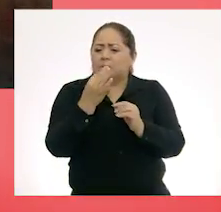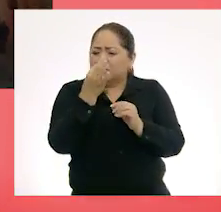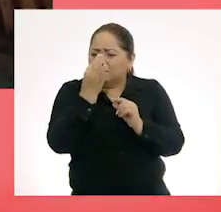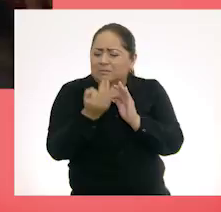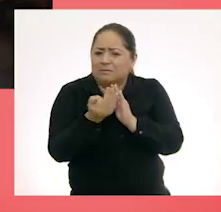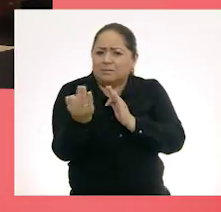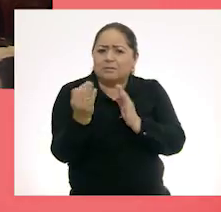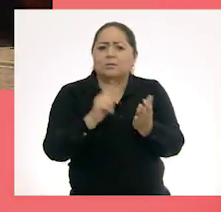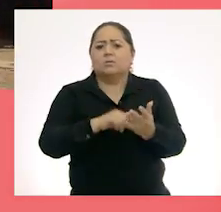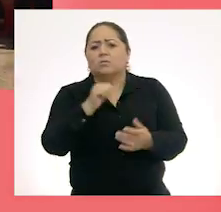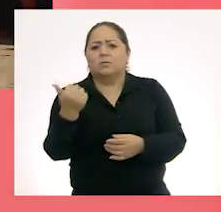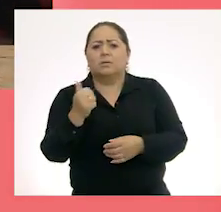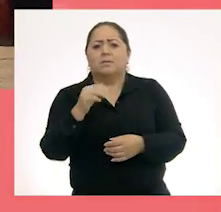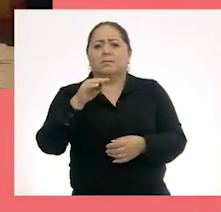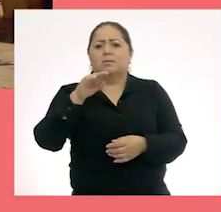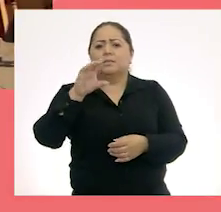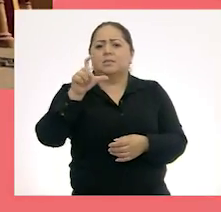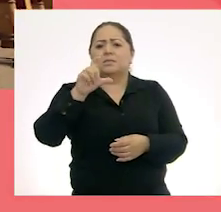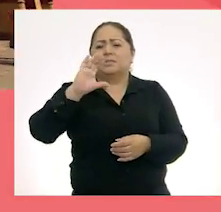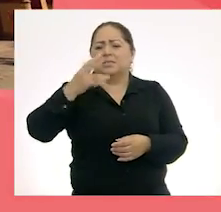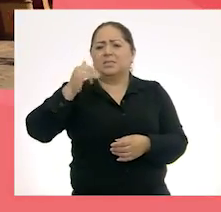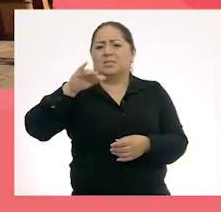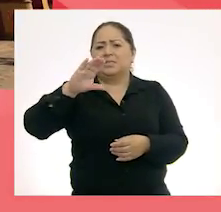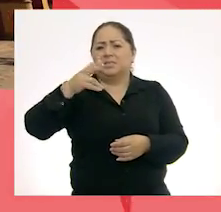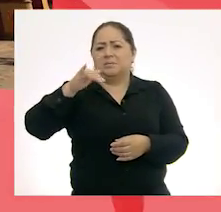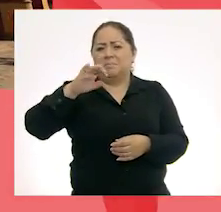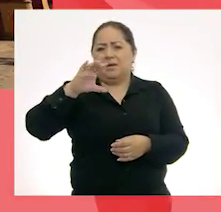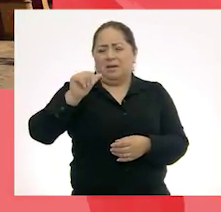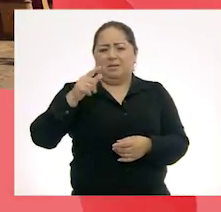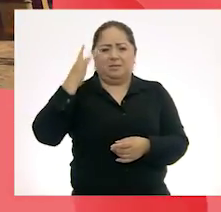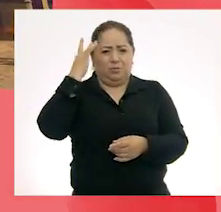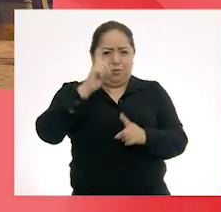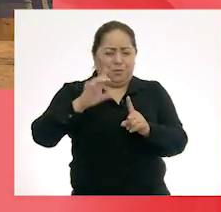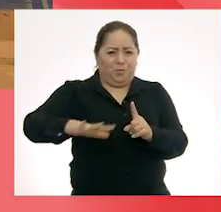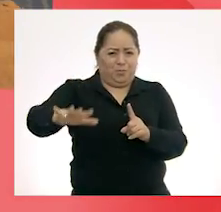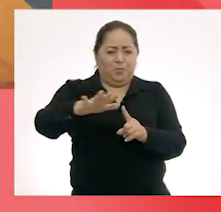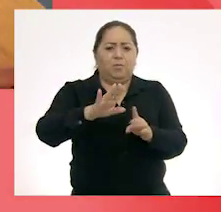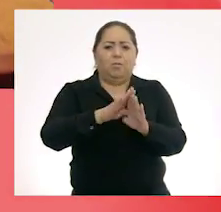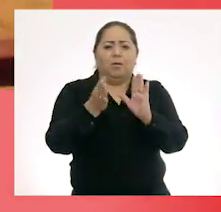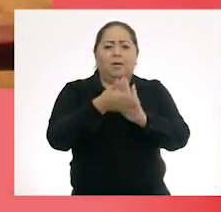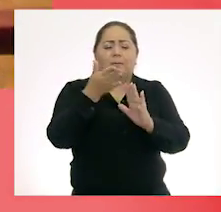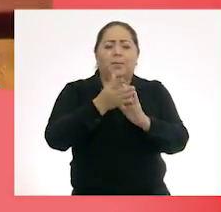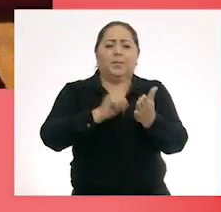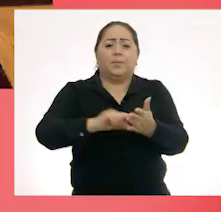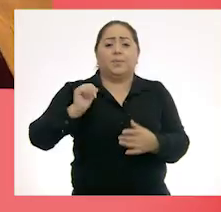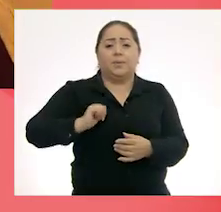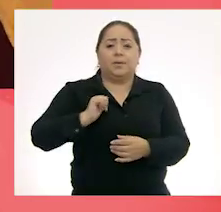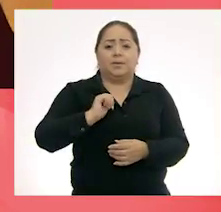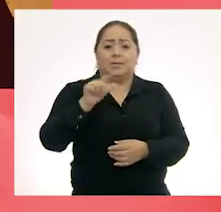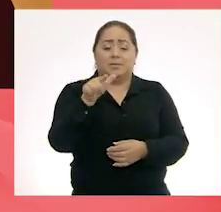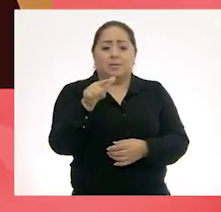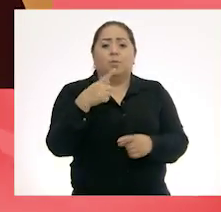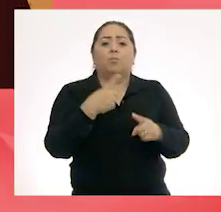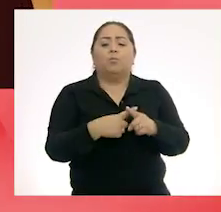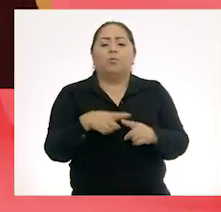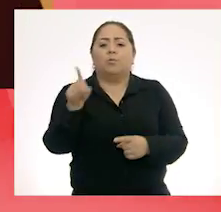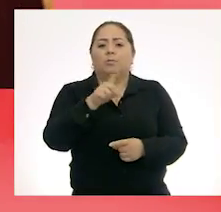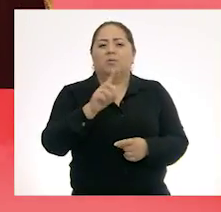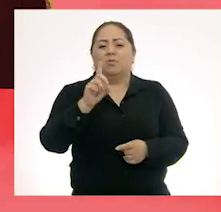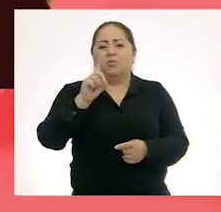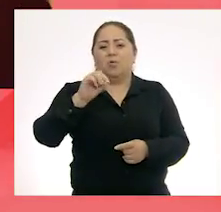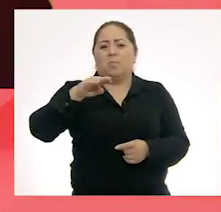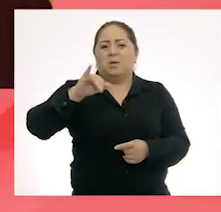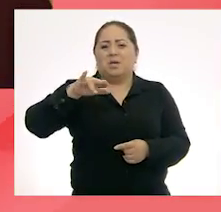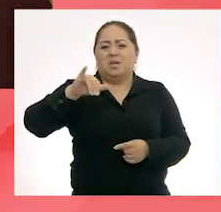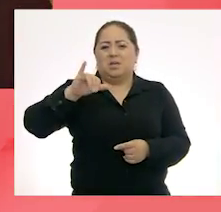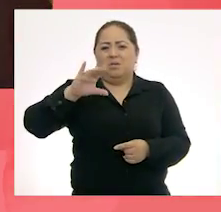Bernal se encuentra la Misión Chichimeca de Santo Domingo de Soriano, construida a finales del siglo XVII por los dominicos y